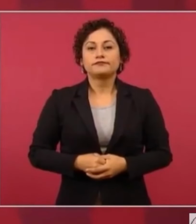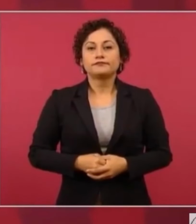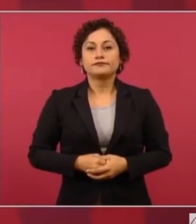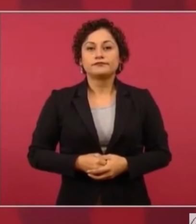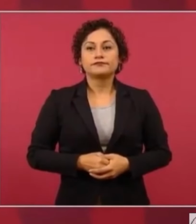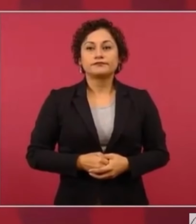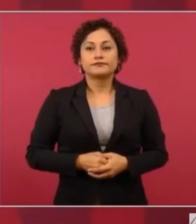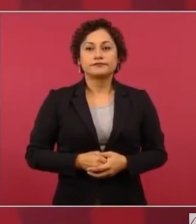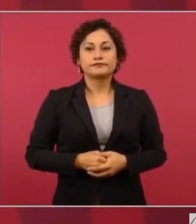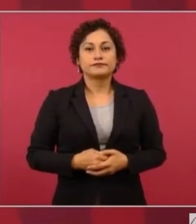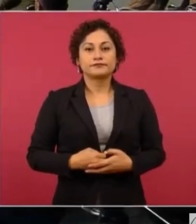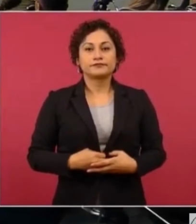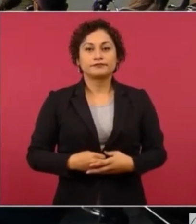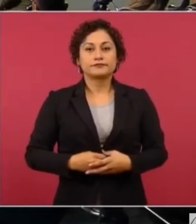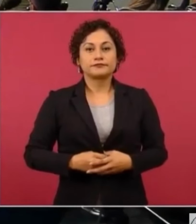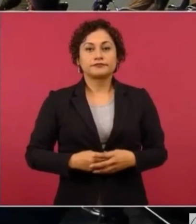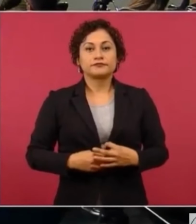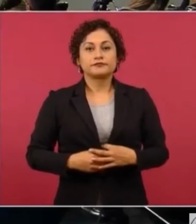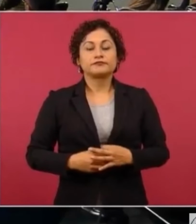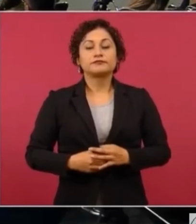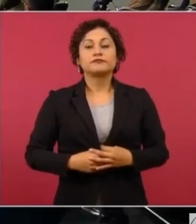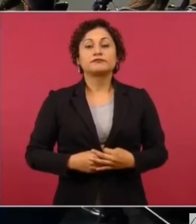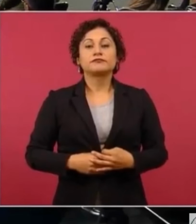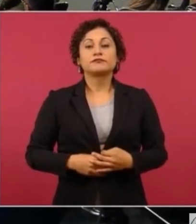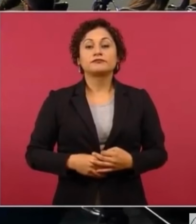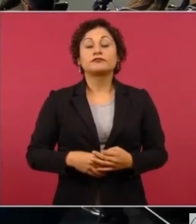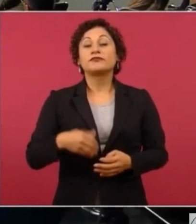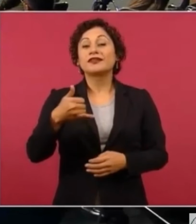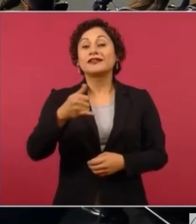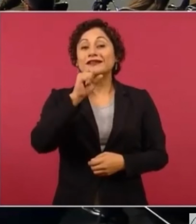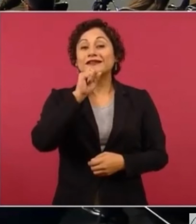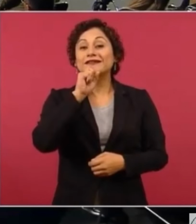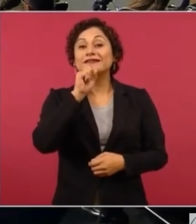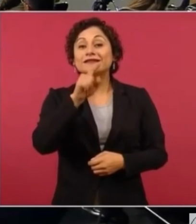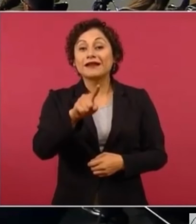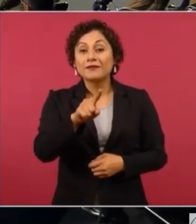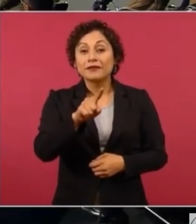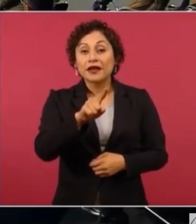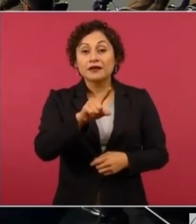Y en lo cualitativo, pues imagínense,